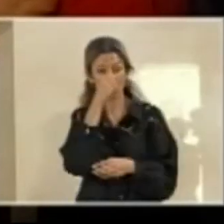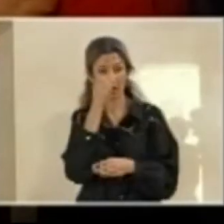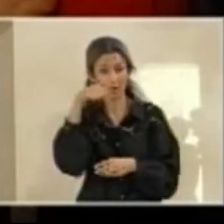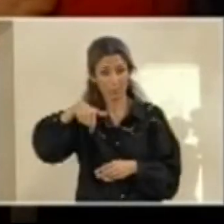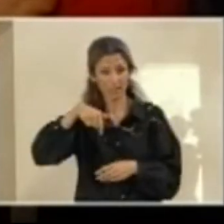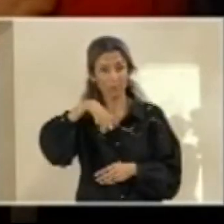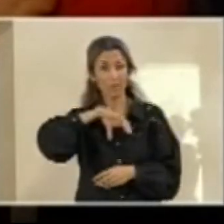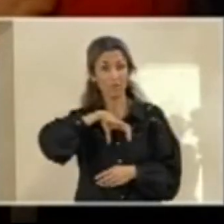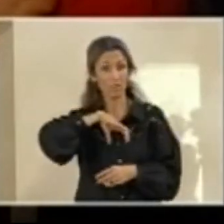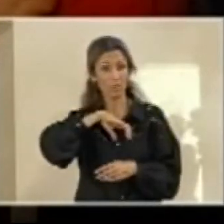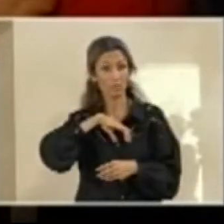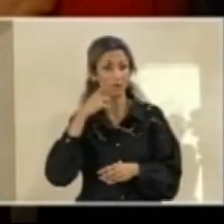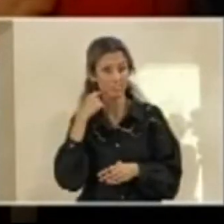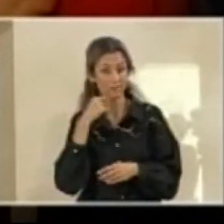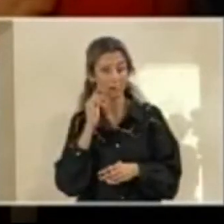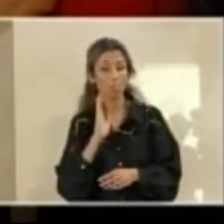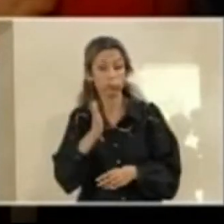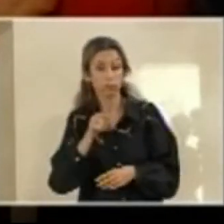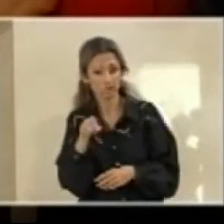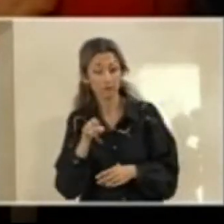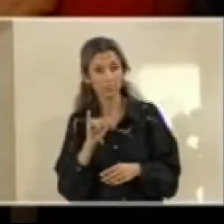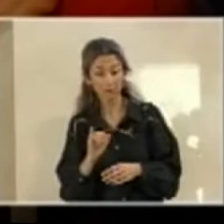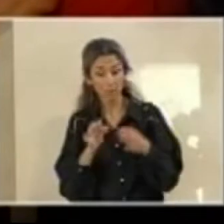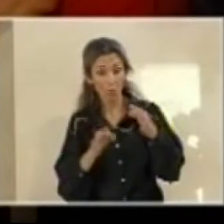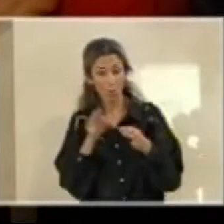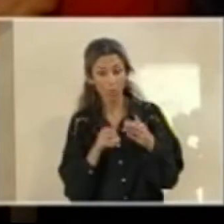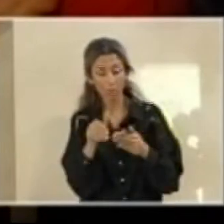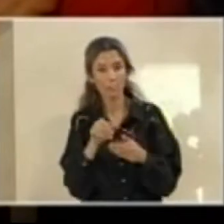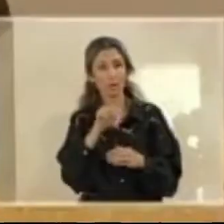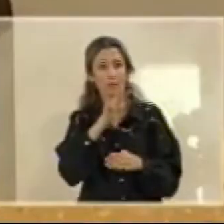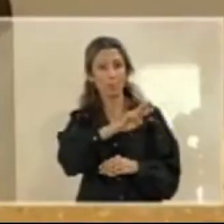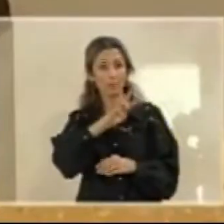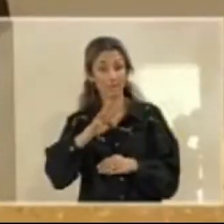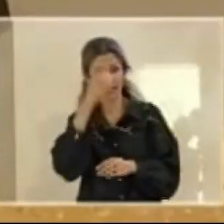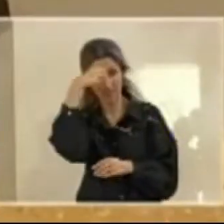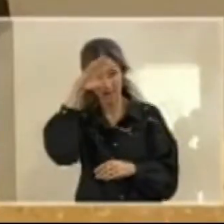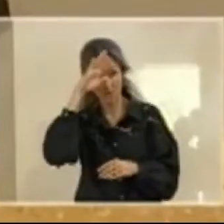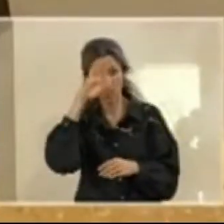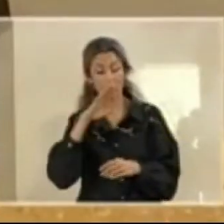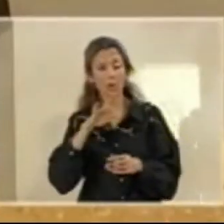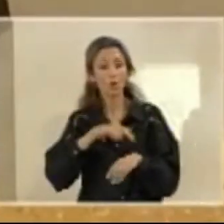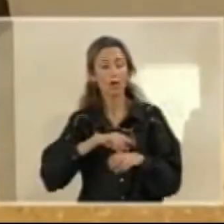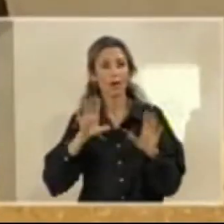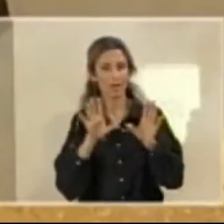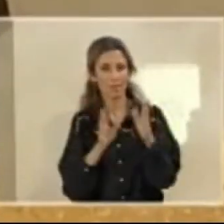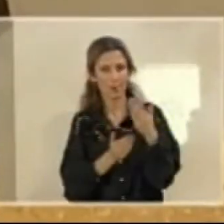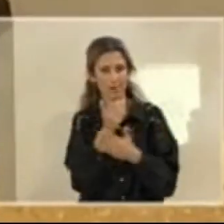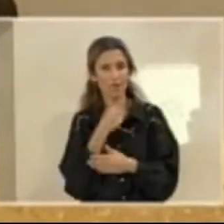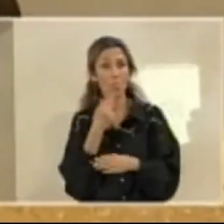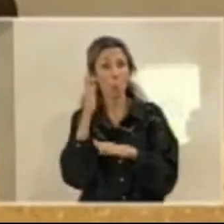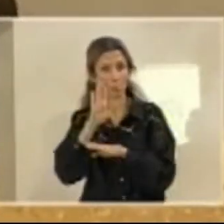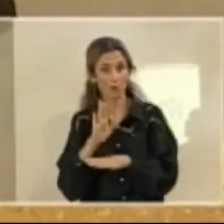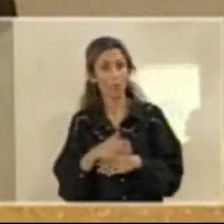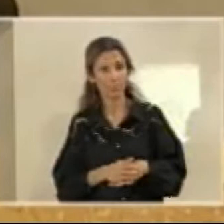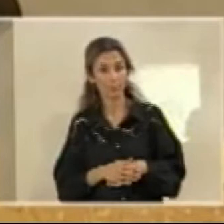en la diputación está imputado y tiene juicio oral el próximo 23 de enero a las 10 de la mañana tiene juicio su portavoz